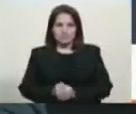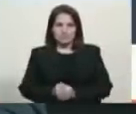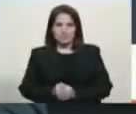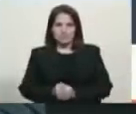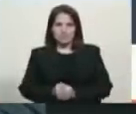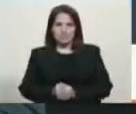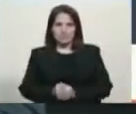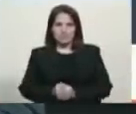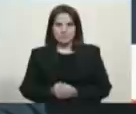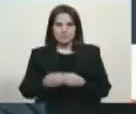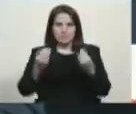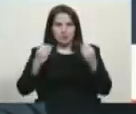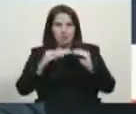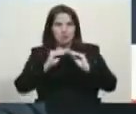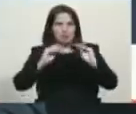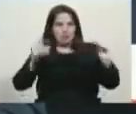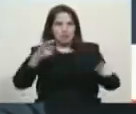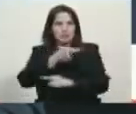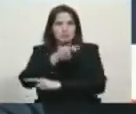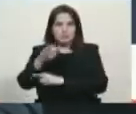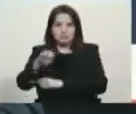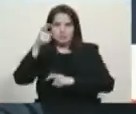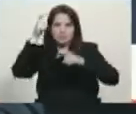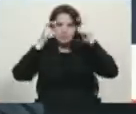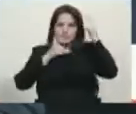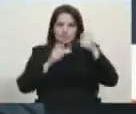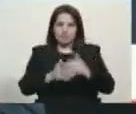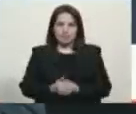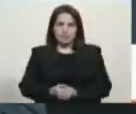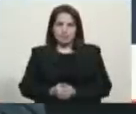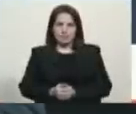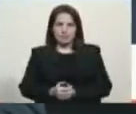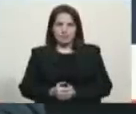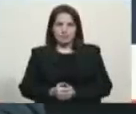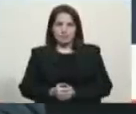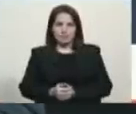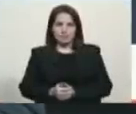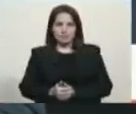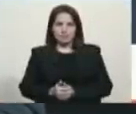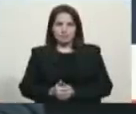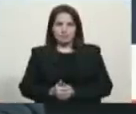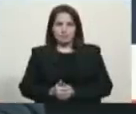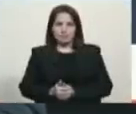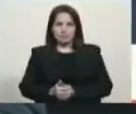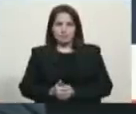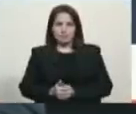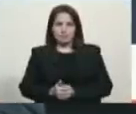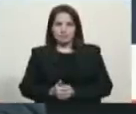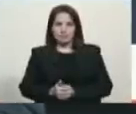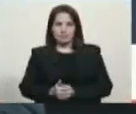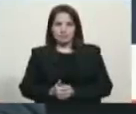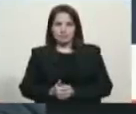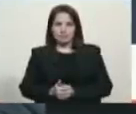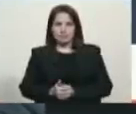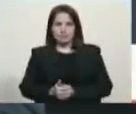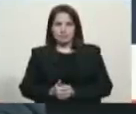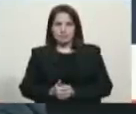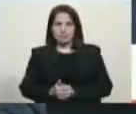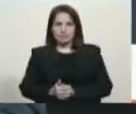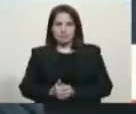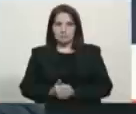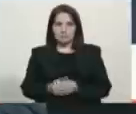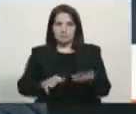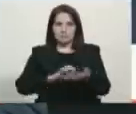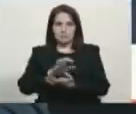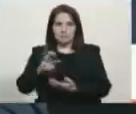como mandató el comandante Chávez, por el voto popular, como presidente de la República Bolivariana de Venezuela para el periodo